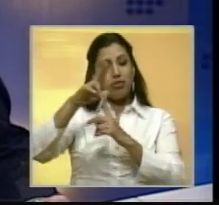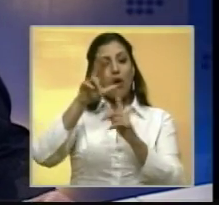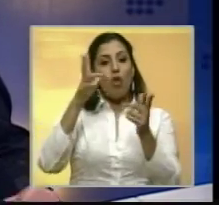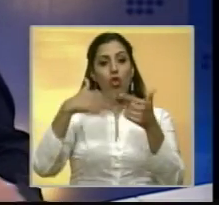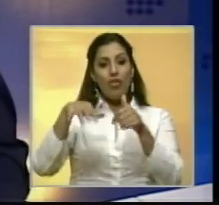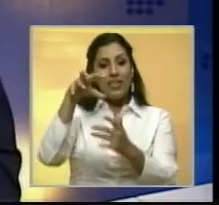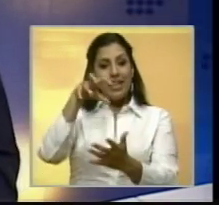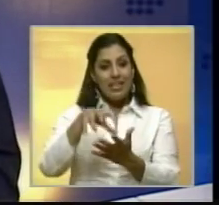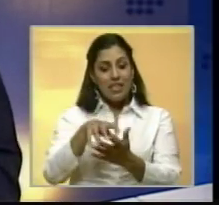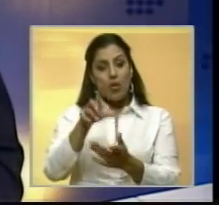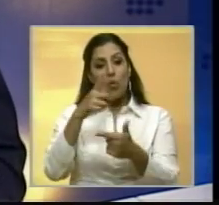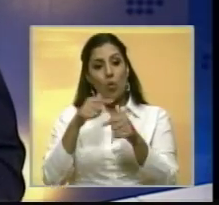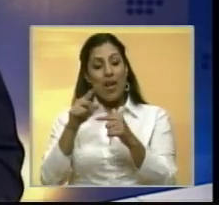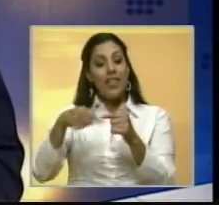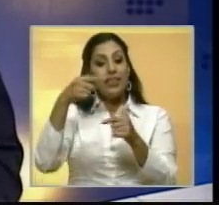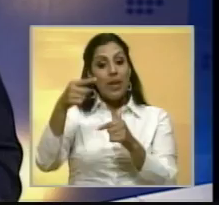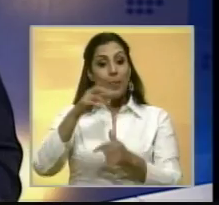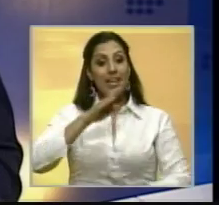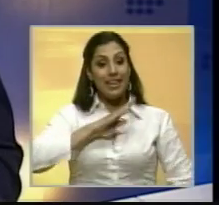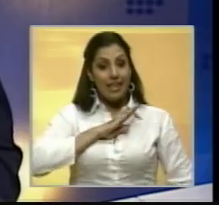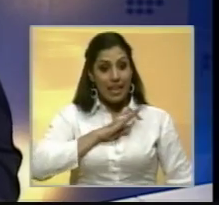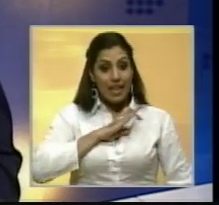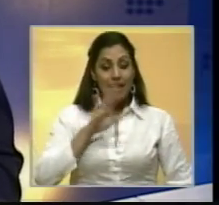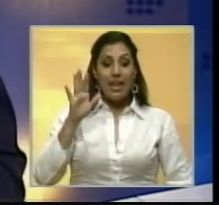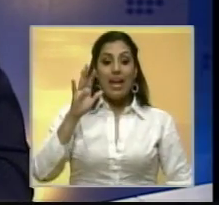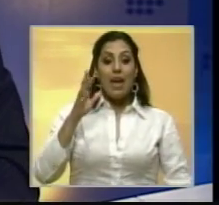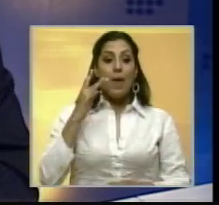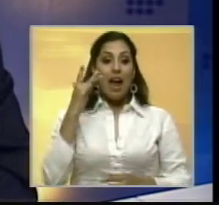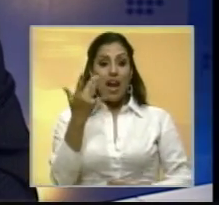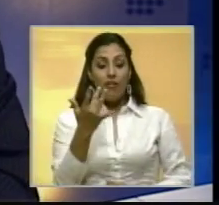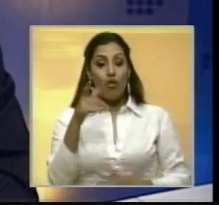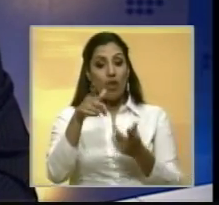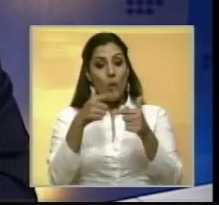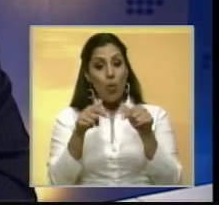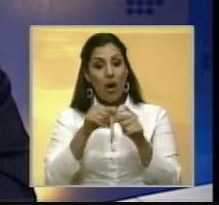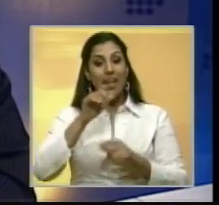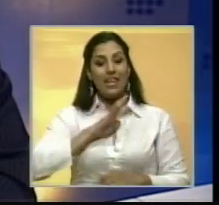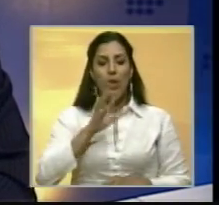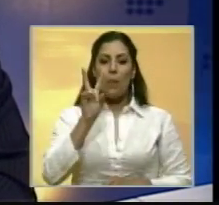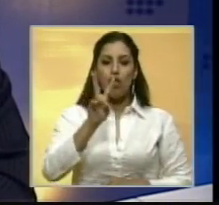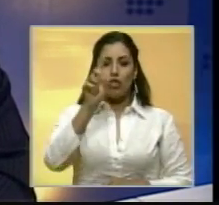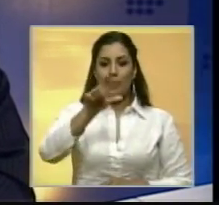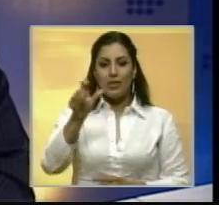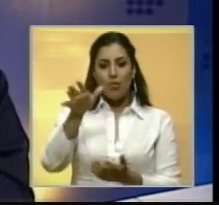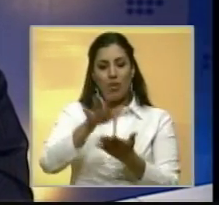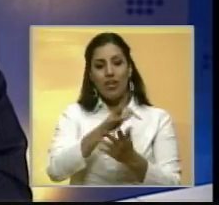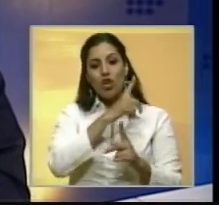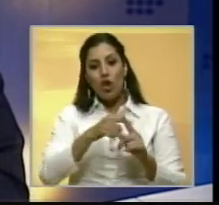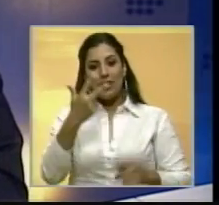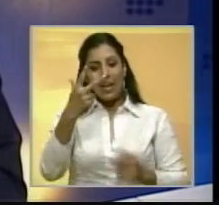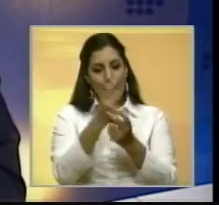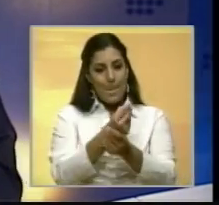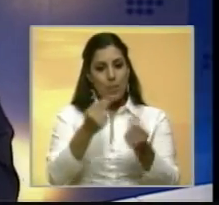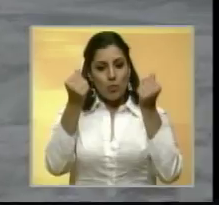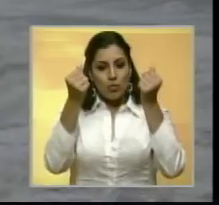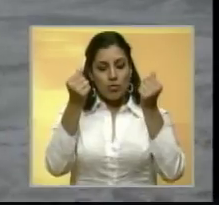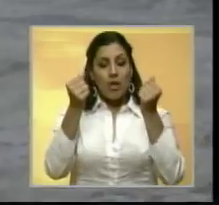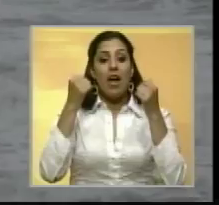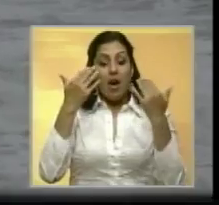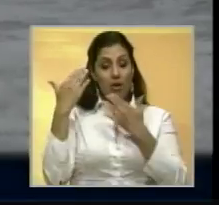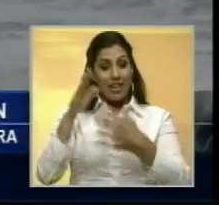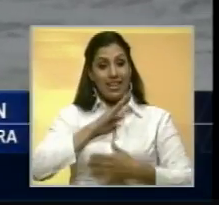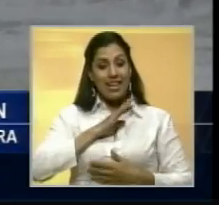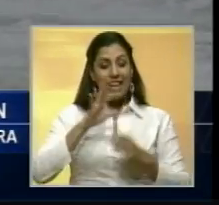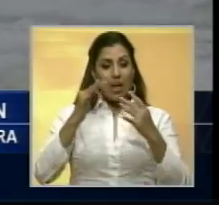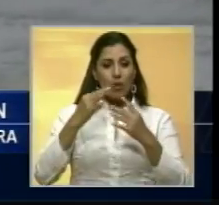en el estado de Sonora luego de haber pasado por Baja California, lugar en el que dejó un saldo de 2 fallecidos y 3 desaparecidos. El fenómeno